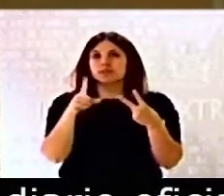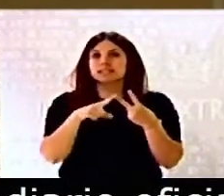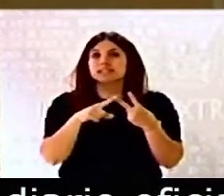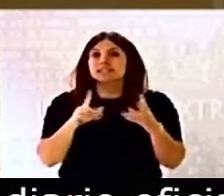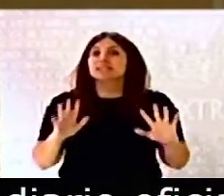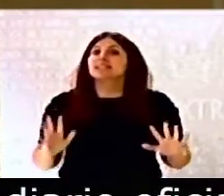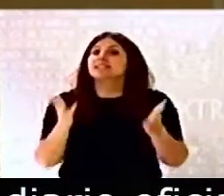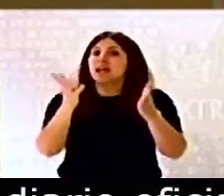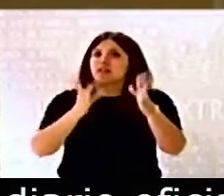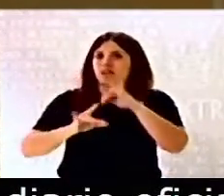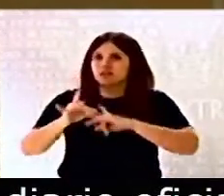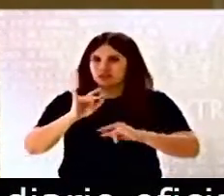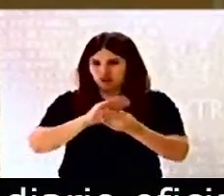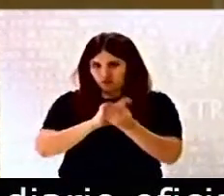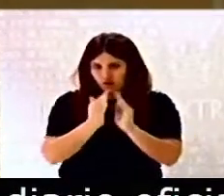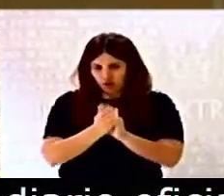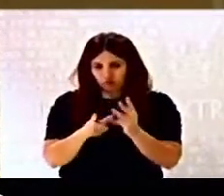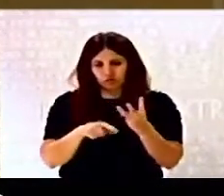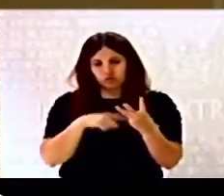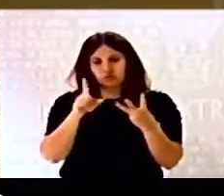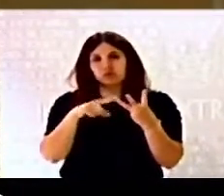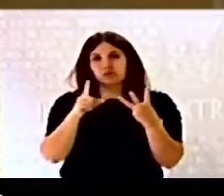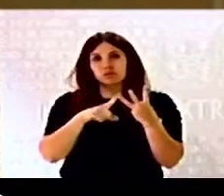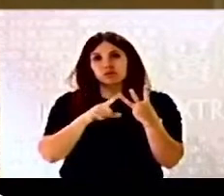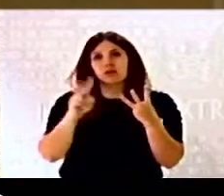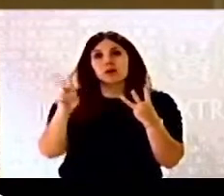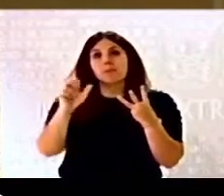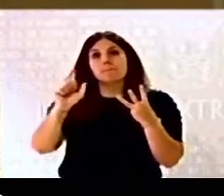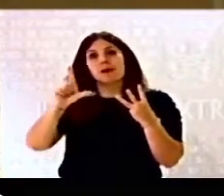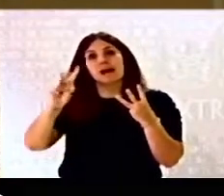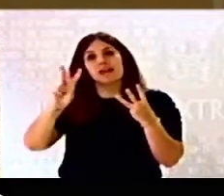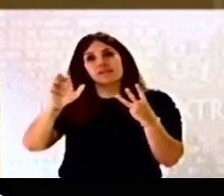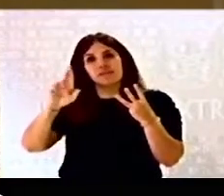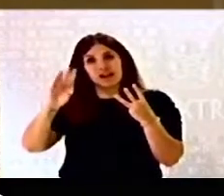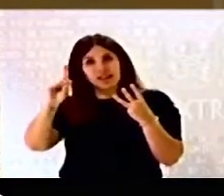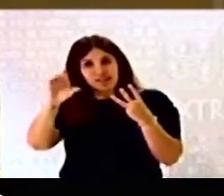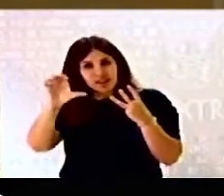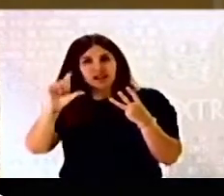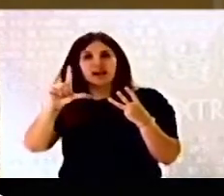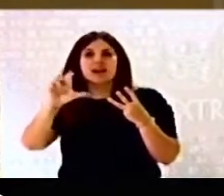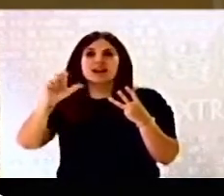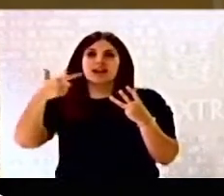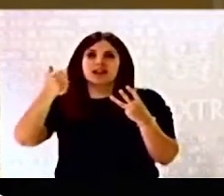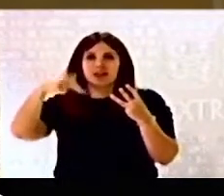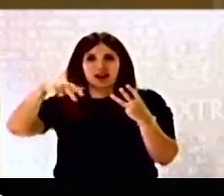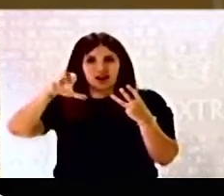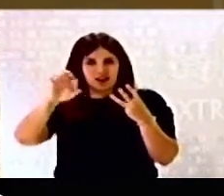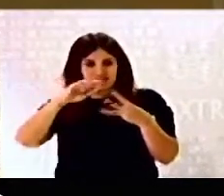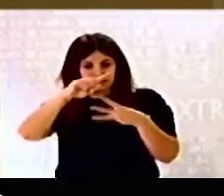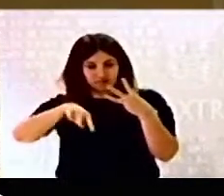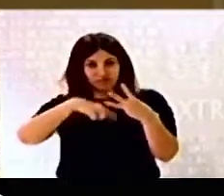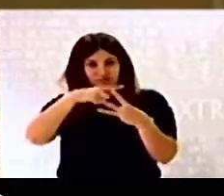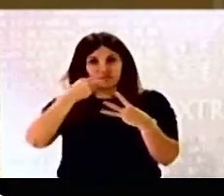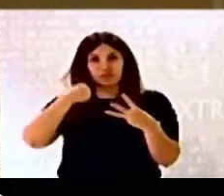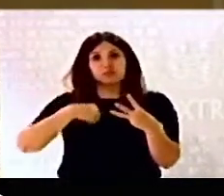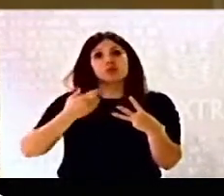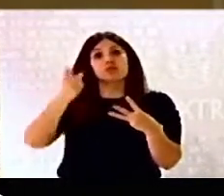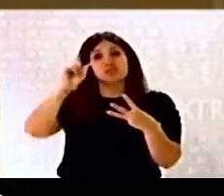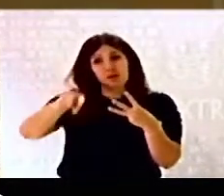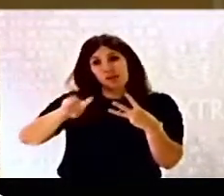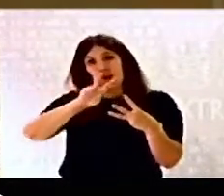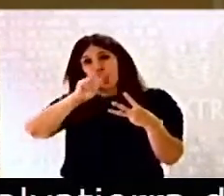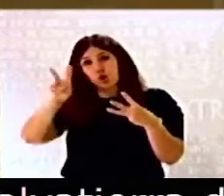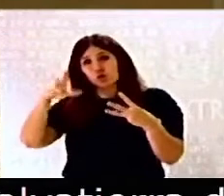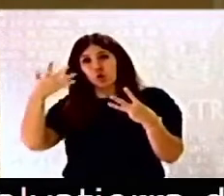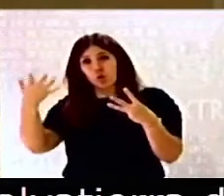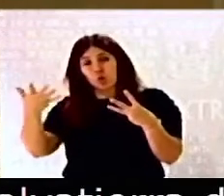Salvatierra de los Barros y Valverde de Leganés, que se acumulan a los que ya tenemos perimetrados, que son